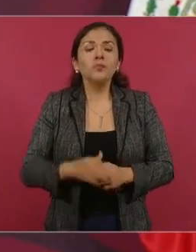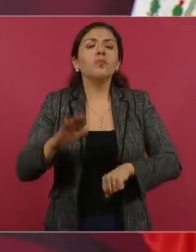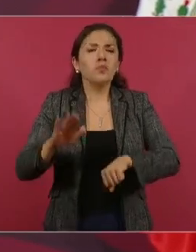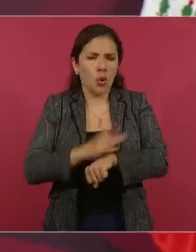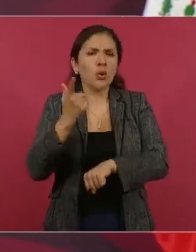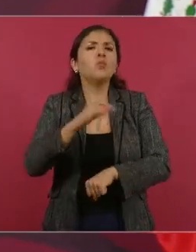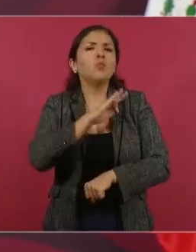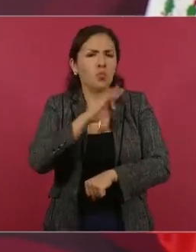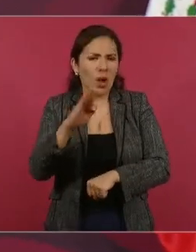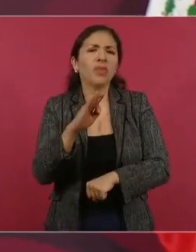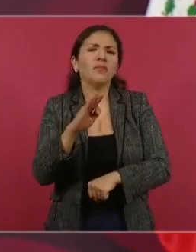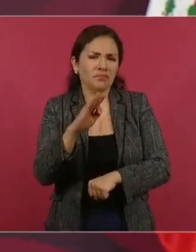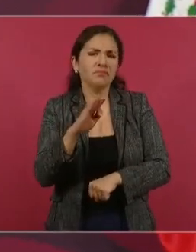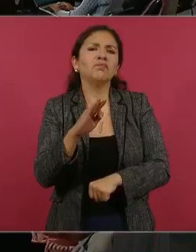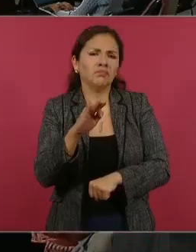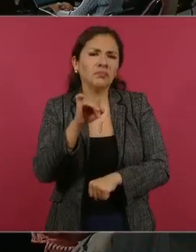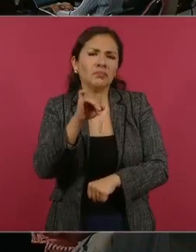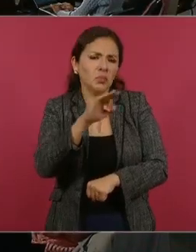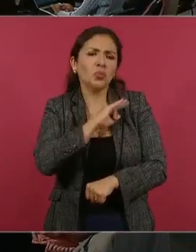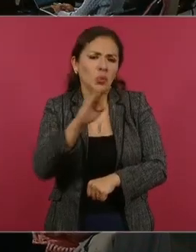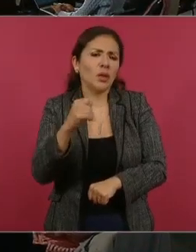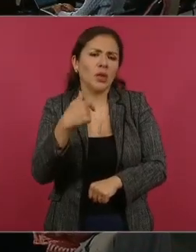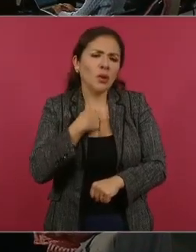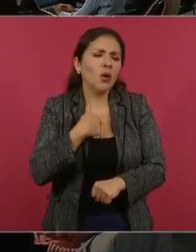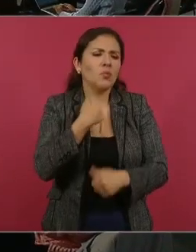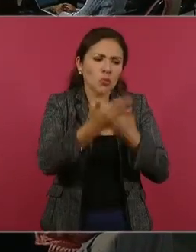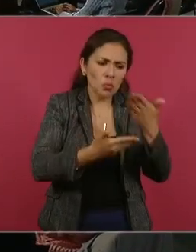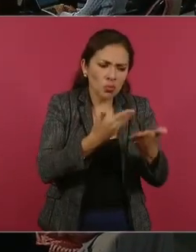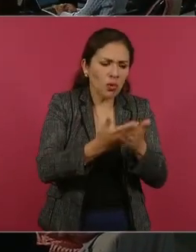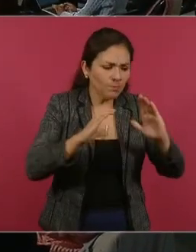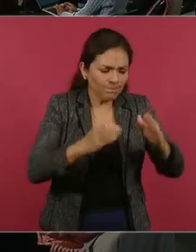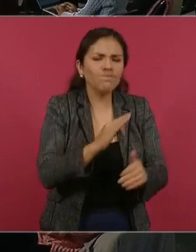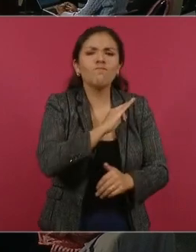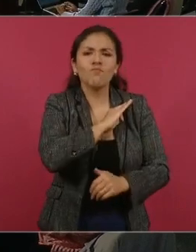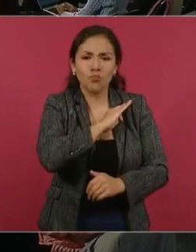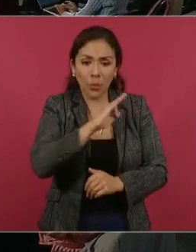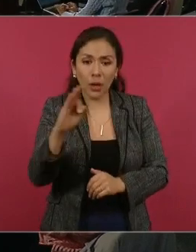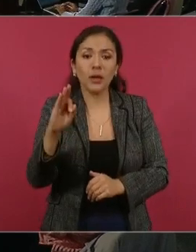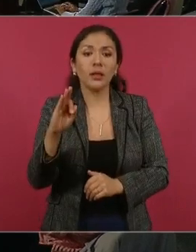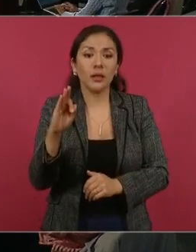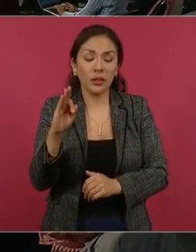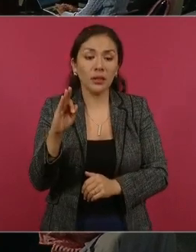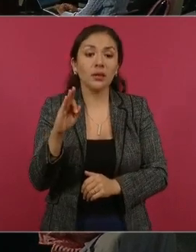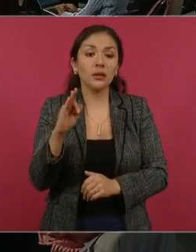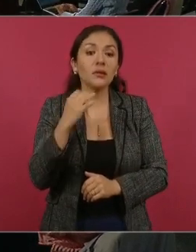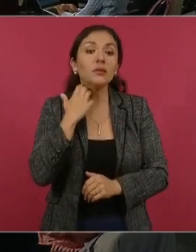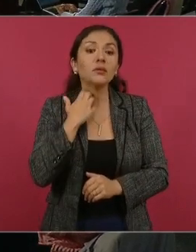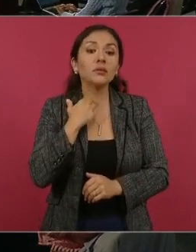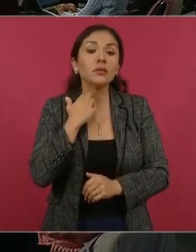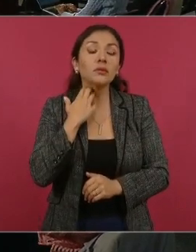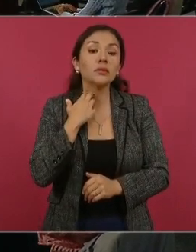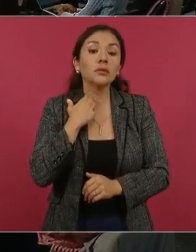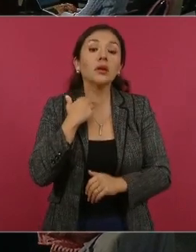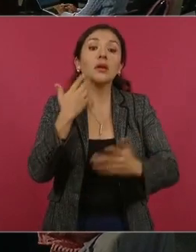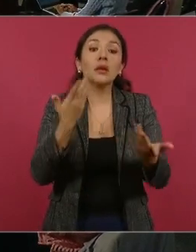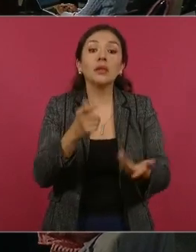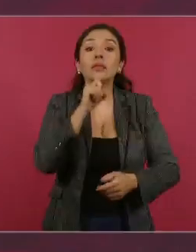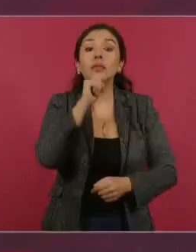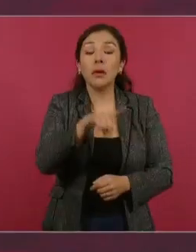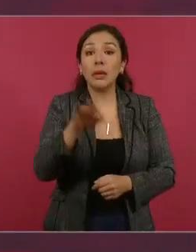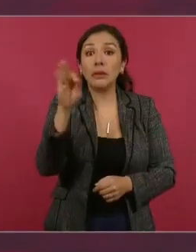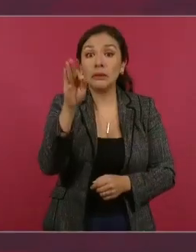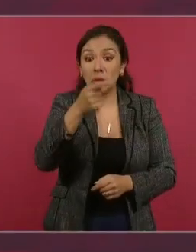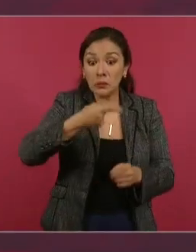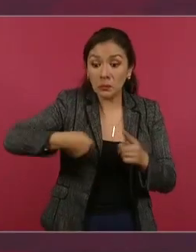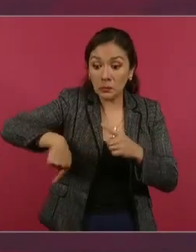podemos hacer muchas cosas nosotros, y también, si estamos de